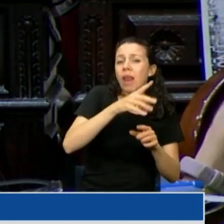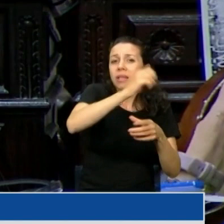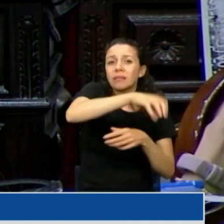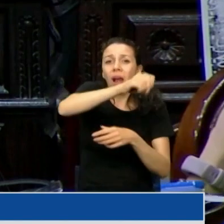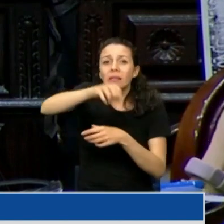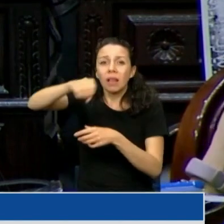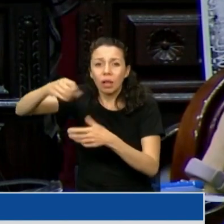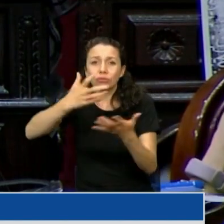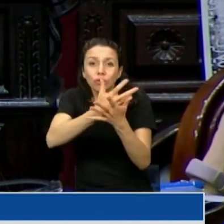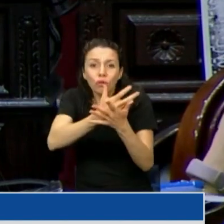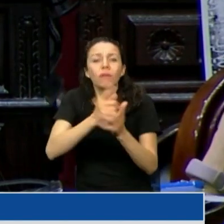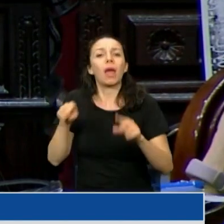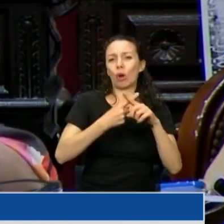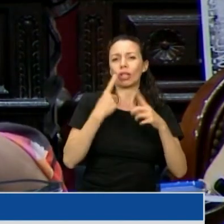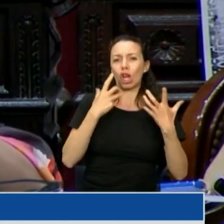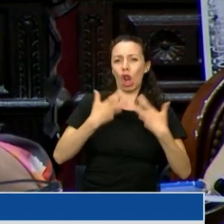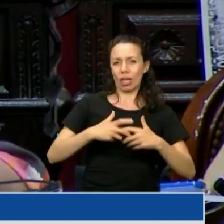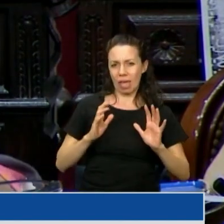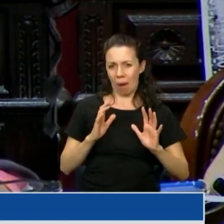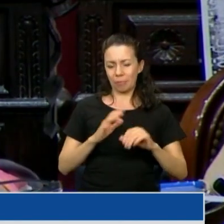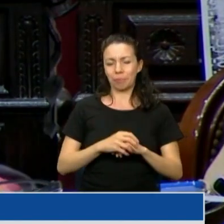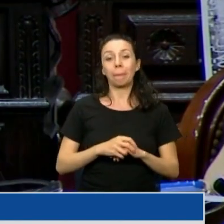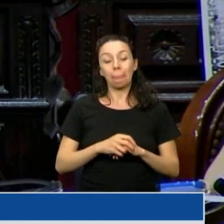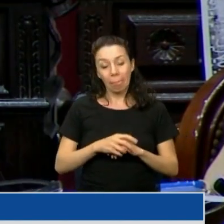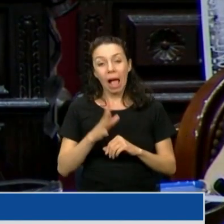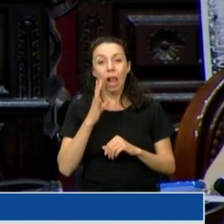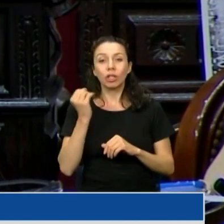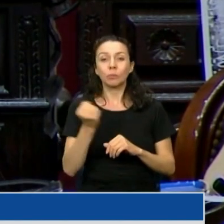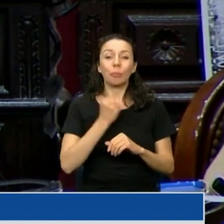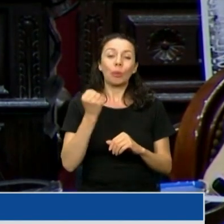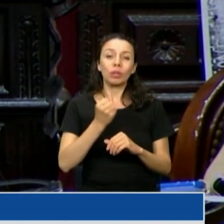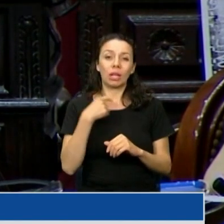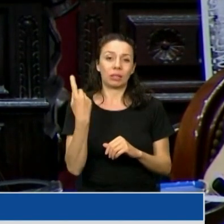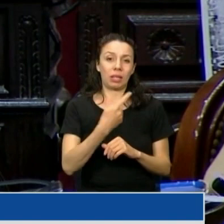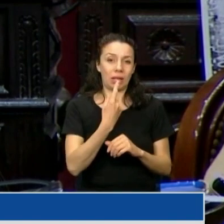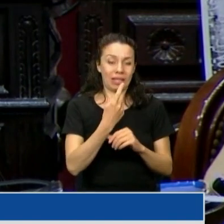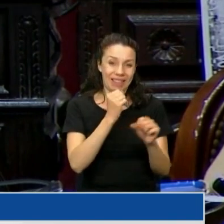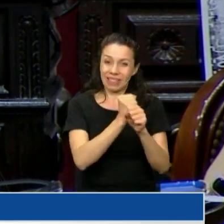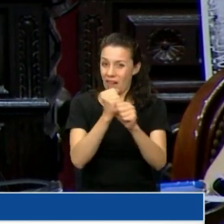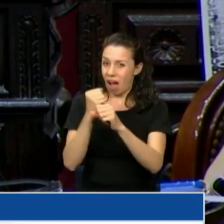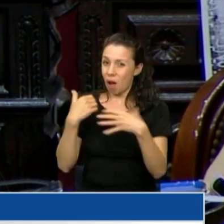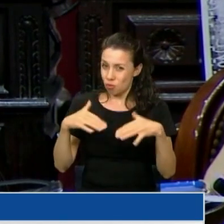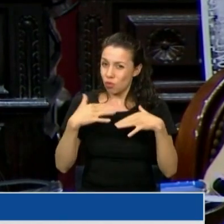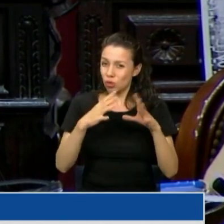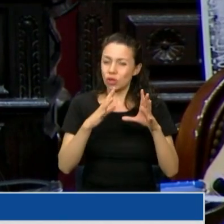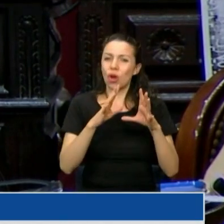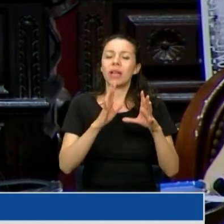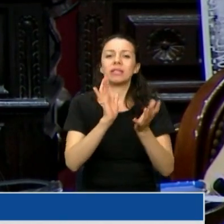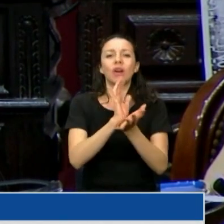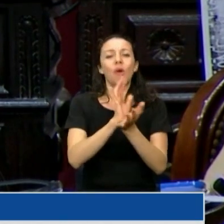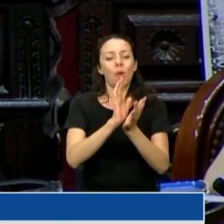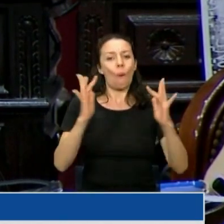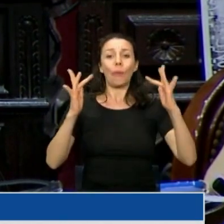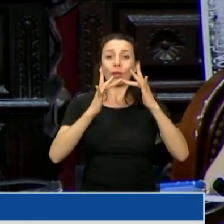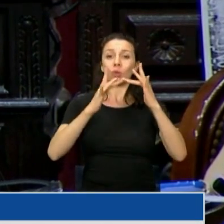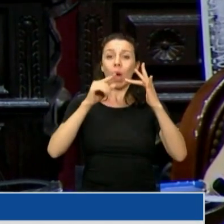espacios donde padecemos esos tipos de violencias. También algo que me parece central y que trabajamos mucho con las compañeras es este concepto de que lo virtual es